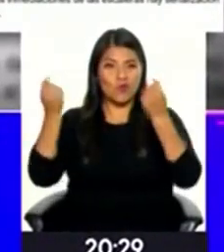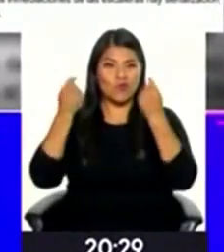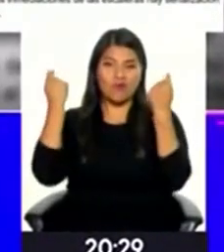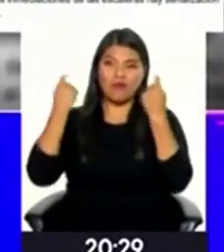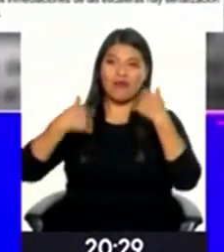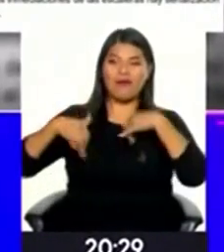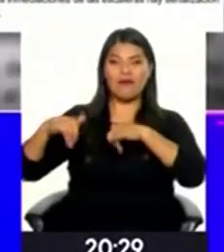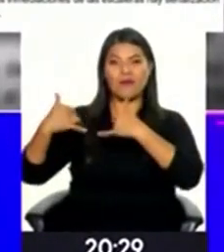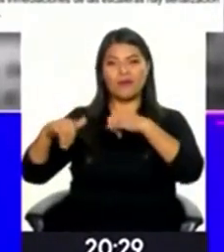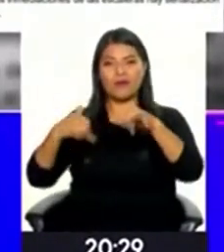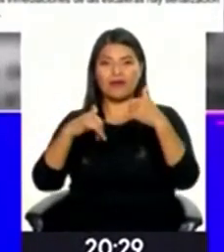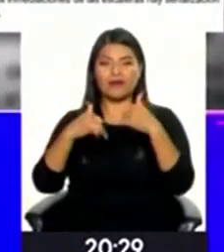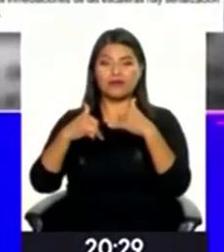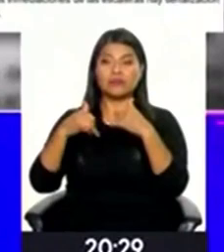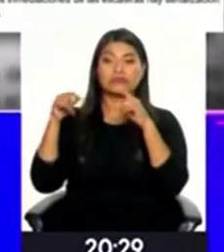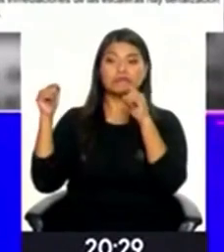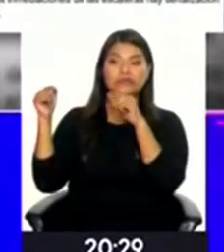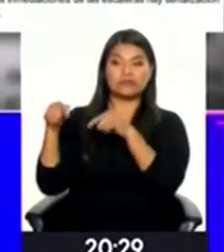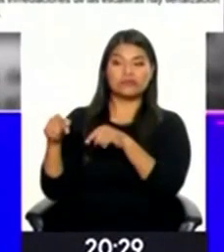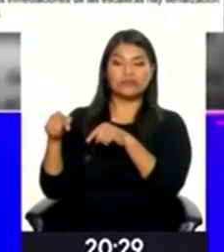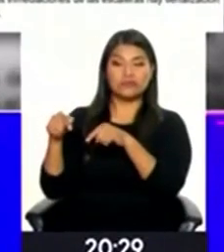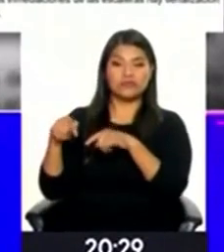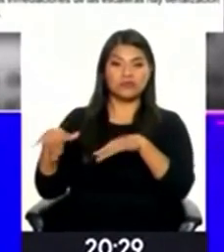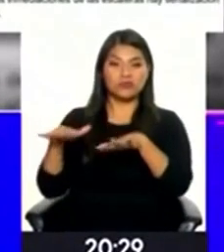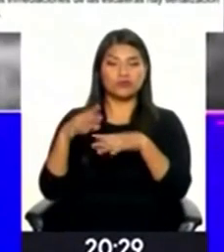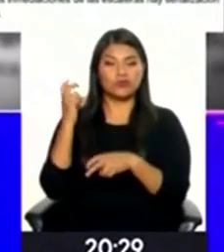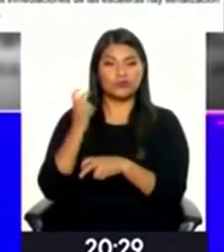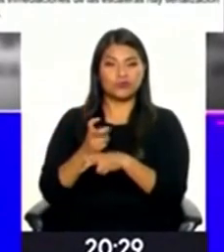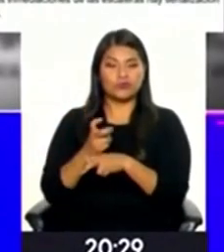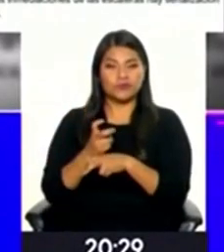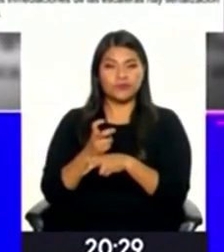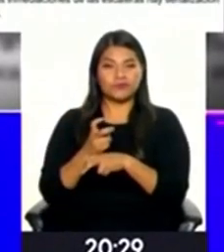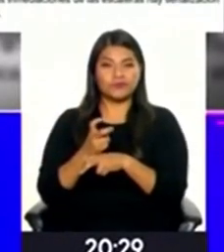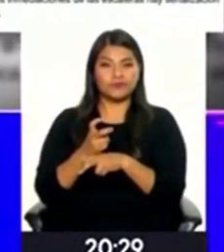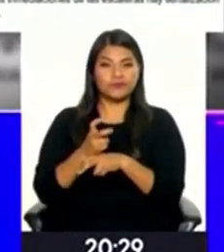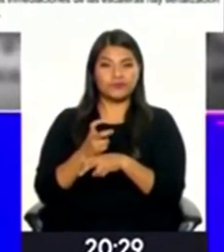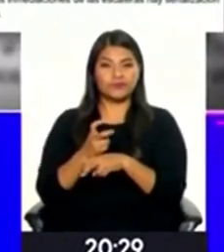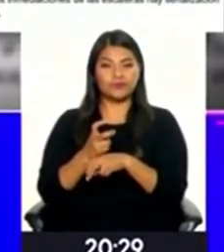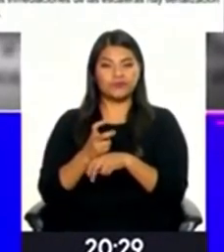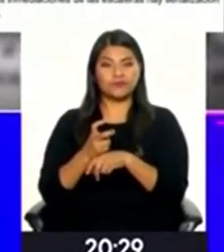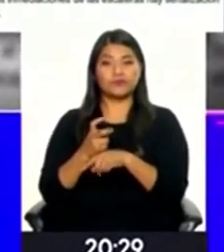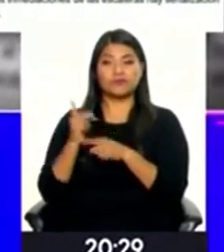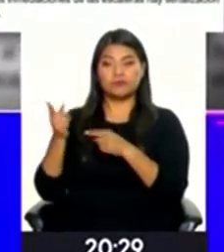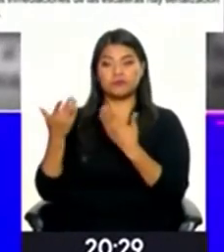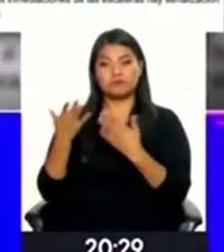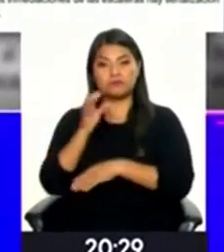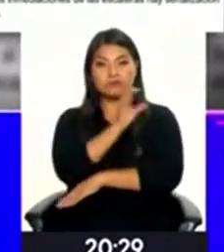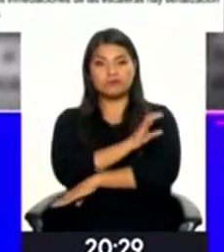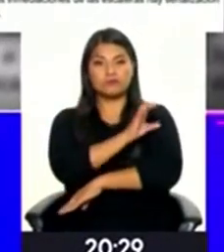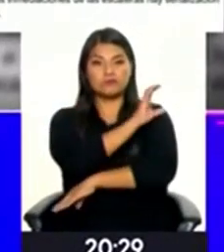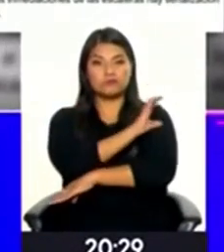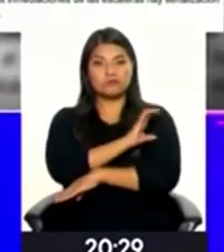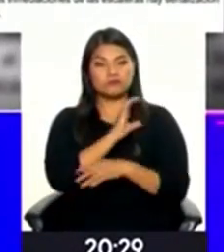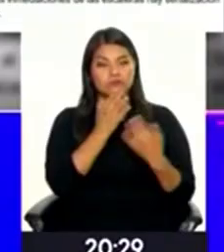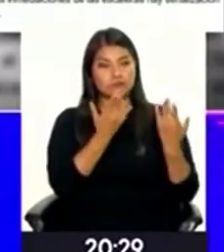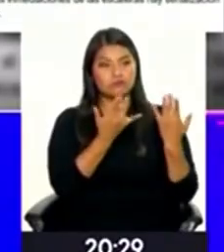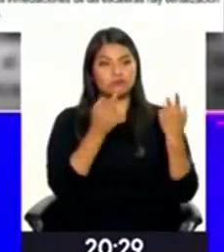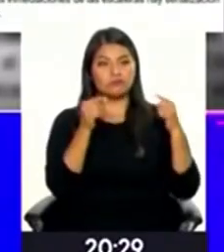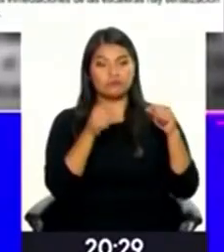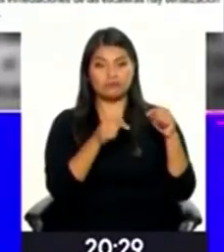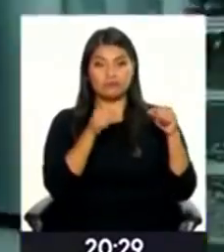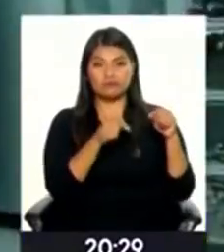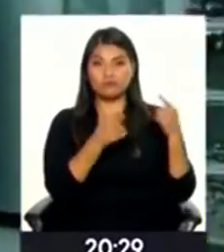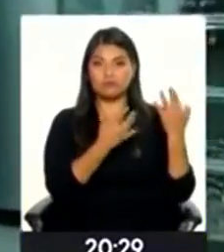comerciales. Y nosotros vamos a estar aquí en este punto, en los exteriores de esta clínica privada, para tener